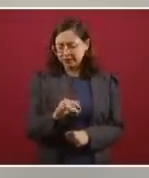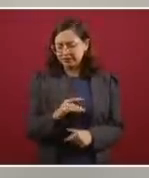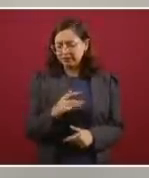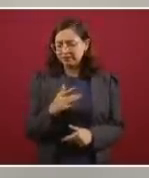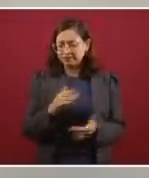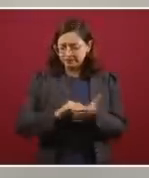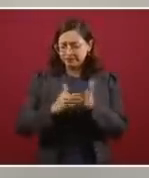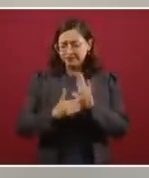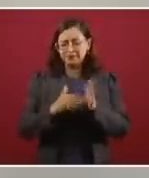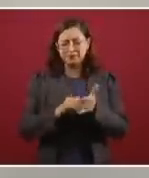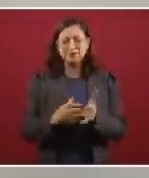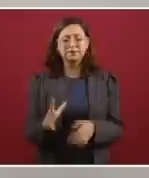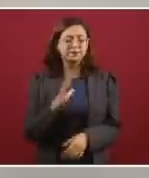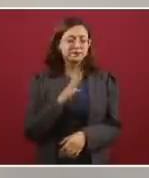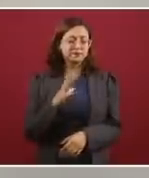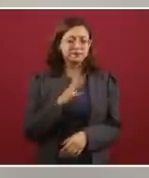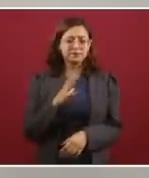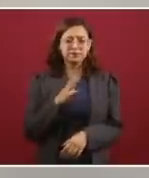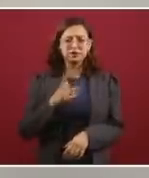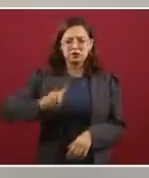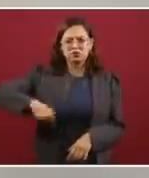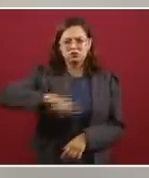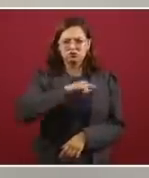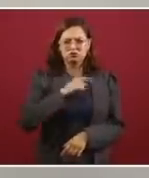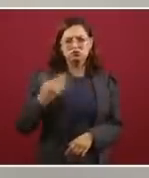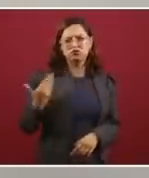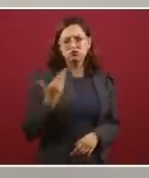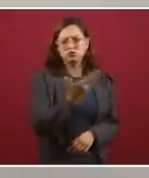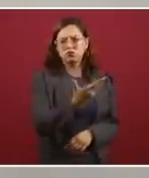esa estrategia y en lo que estamos demandando.